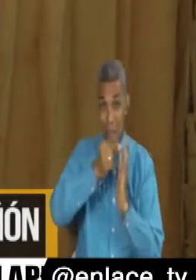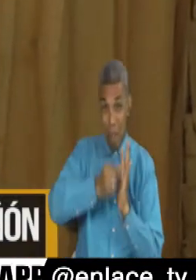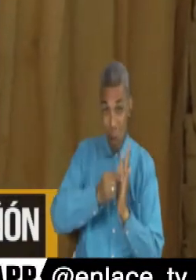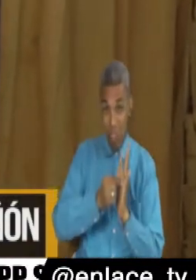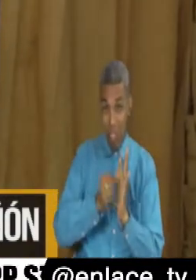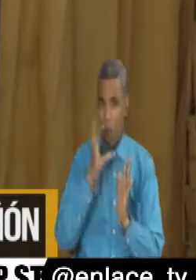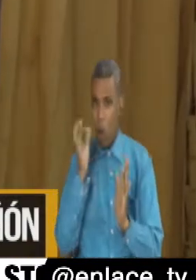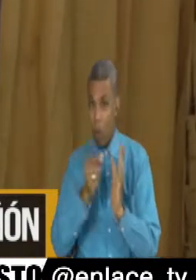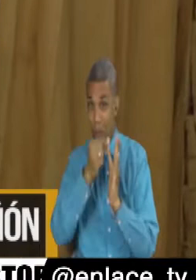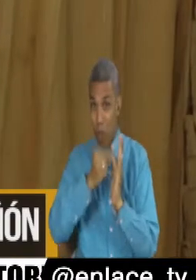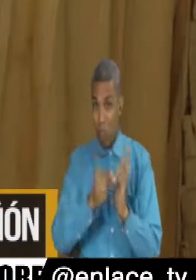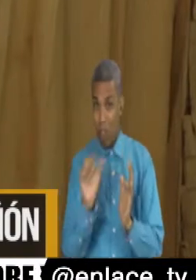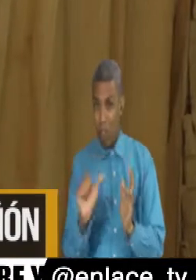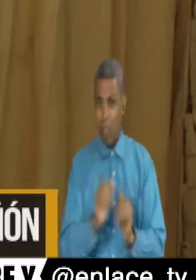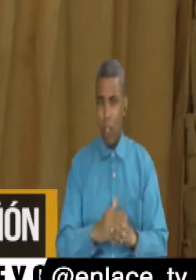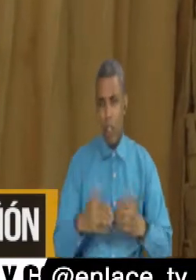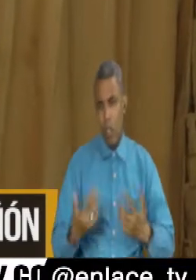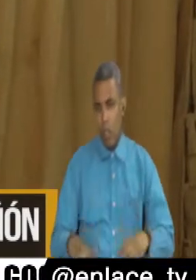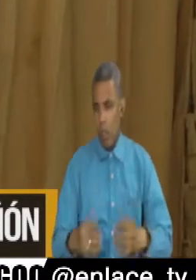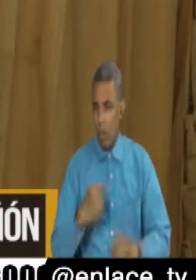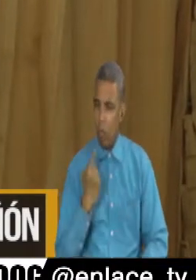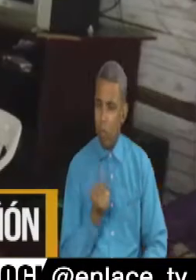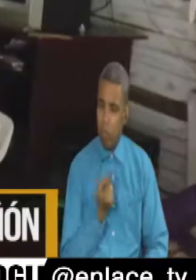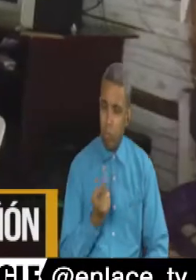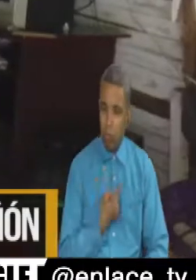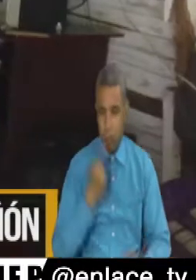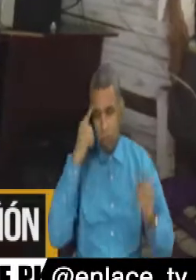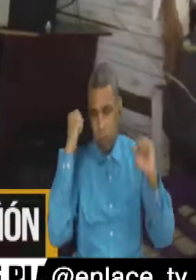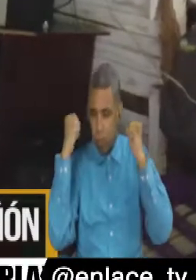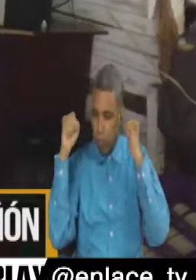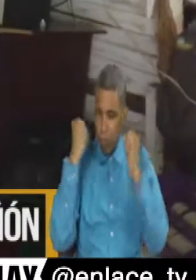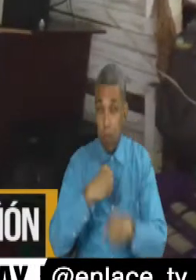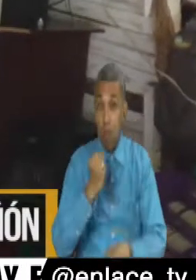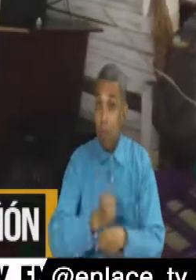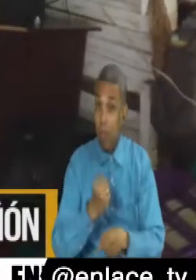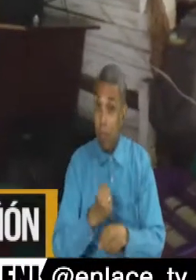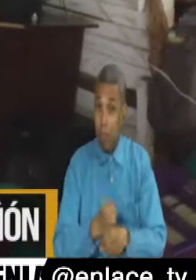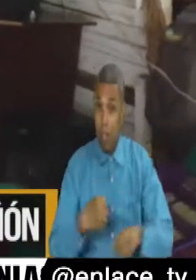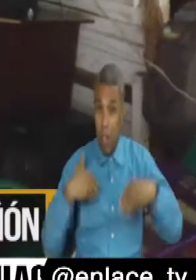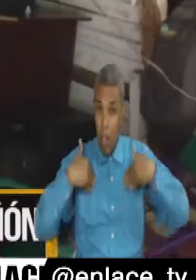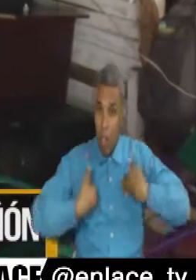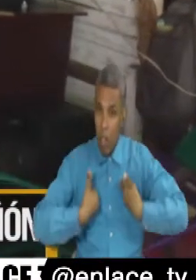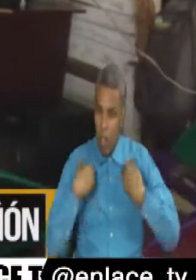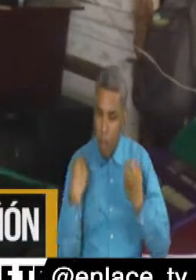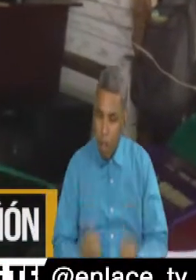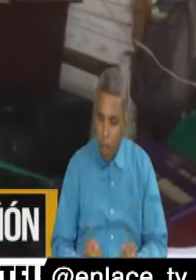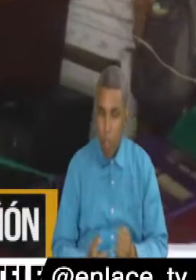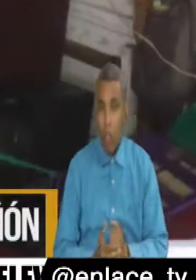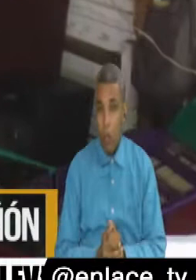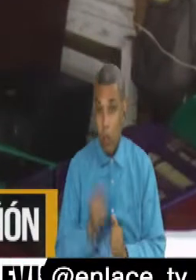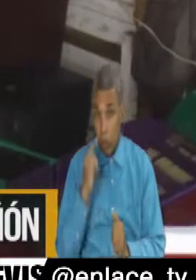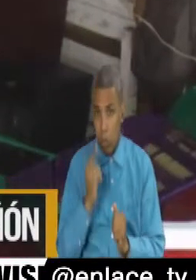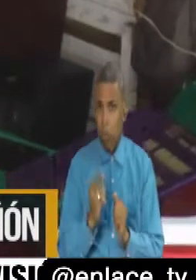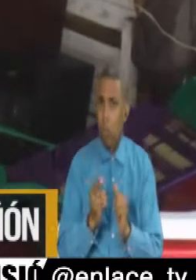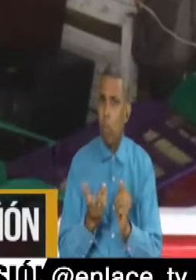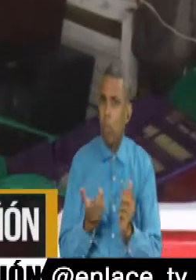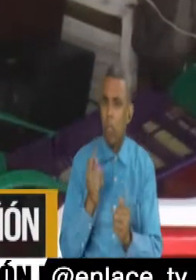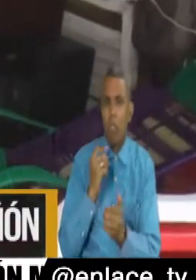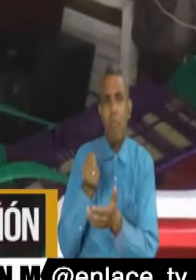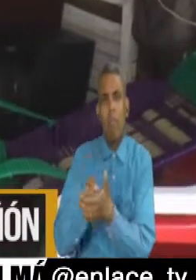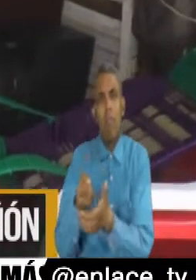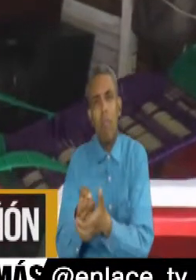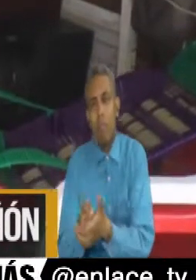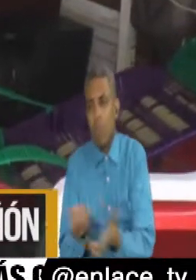solo tiene que batallar para traer recursos y sostener a la familia, sino también con la EPS para que pague a la entidad encargada para iniciar